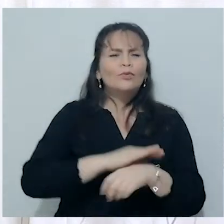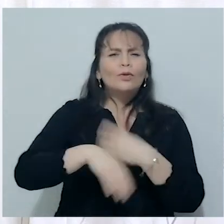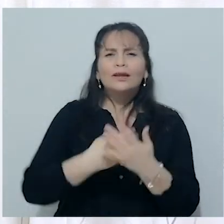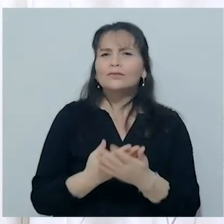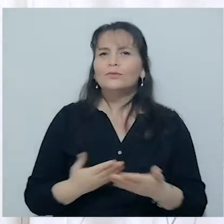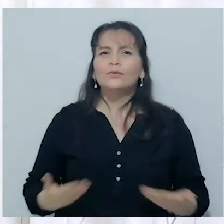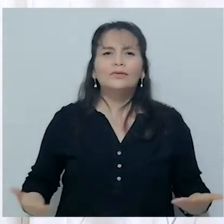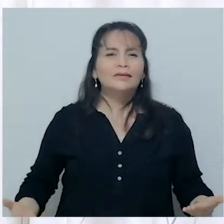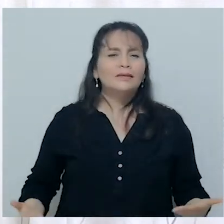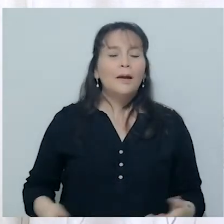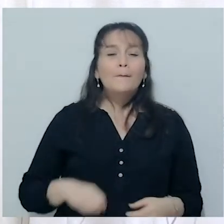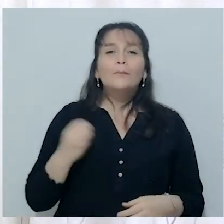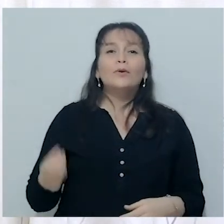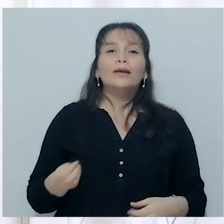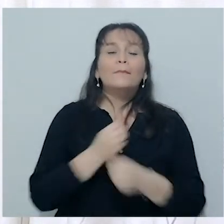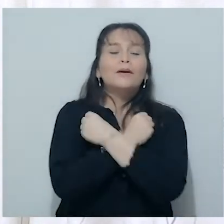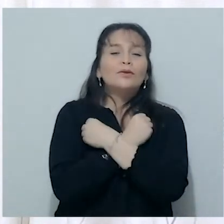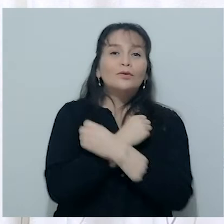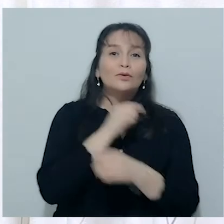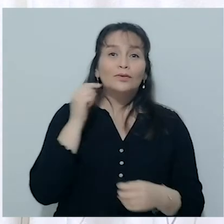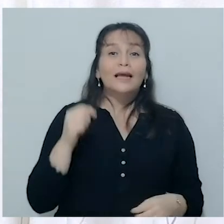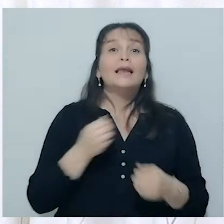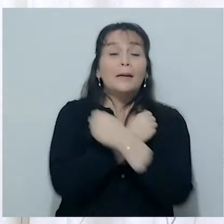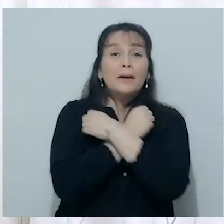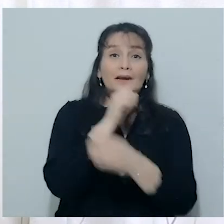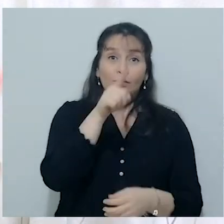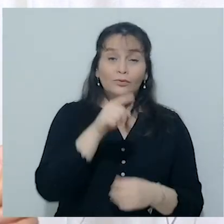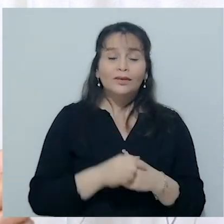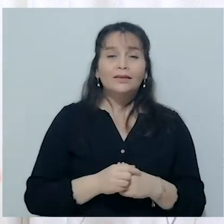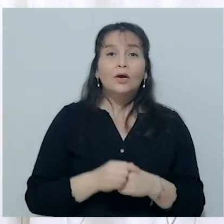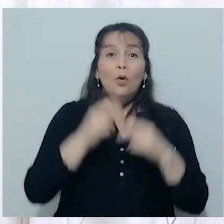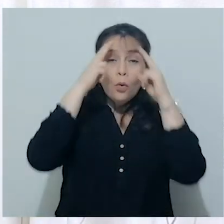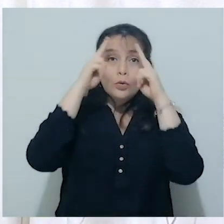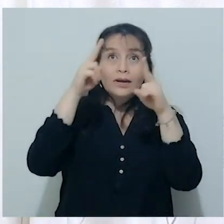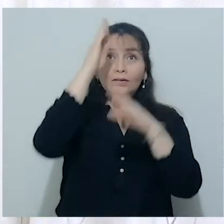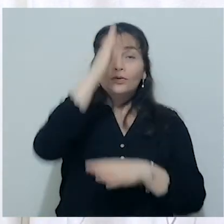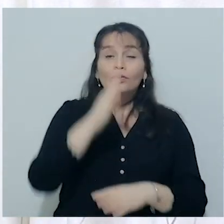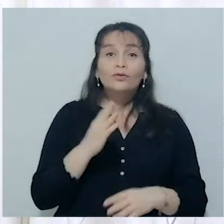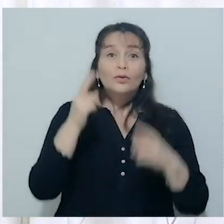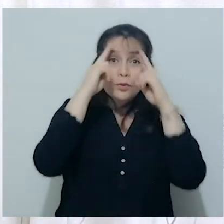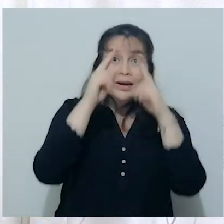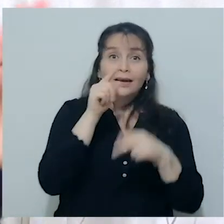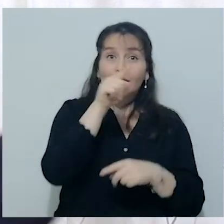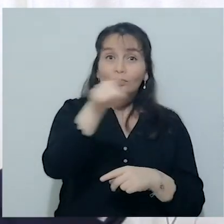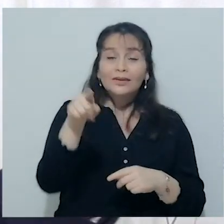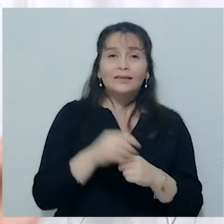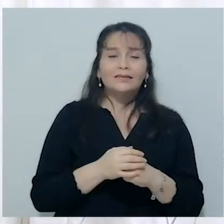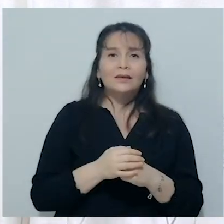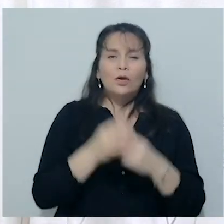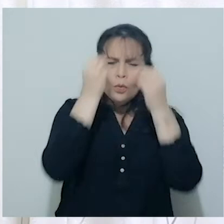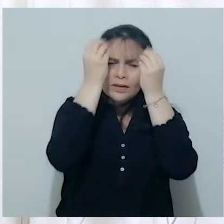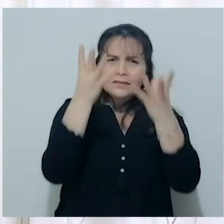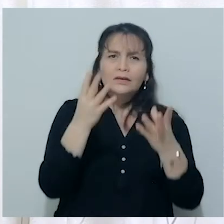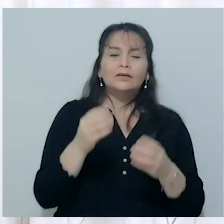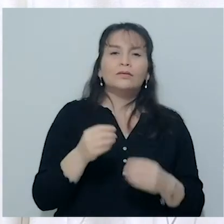Enséñele a amar a Dios sobre todas las cosas. Porque amando a Dios, le amará a usted. Porque honrando a Dios,